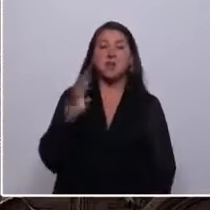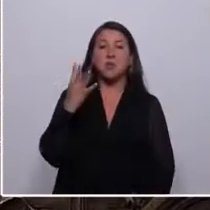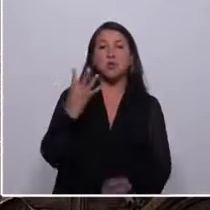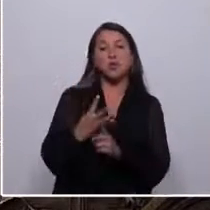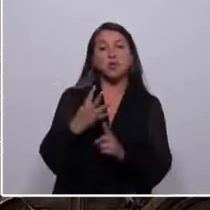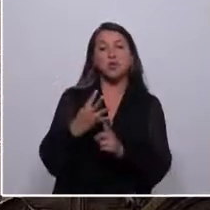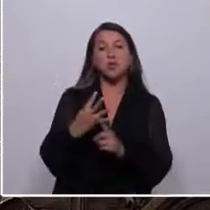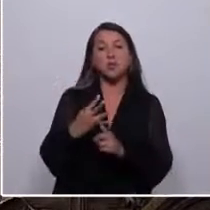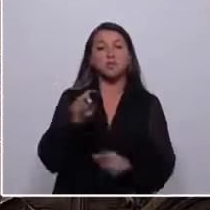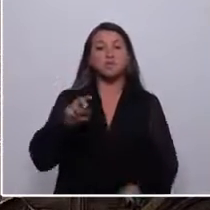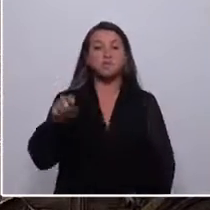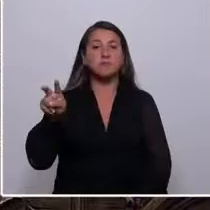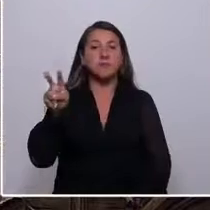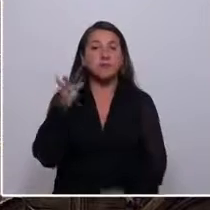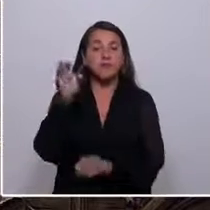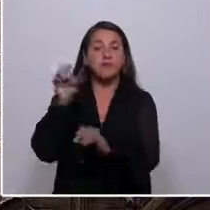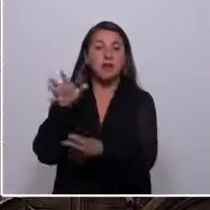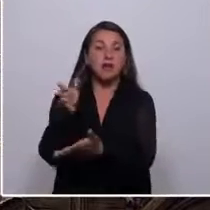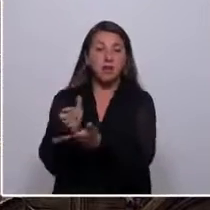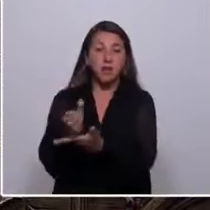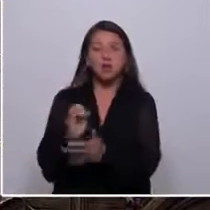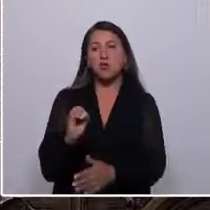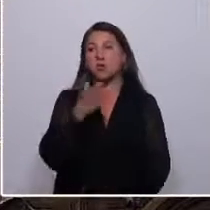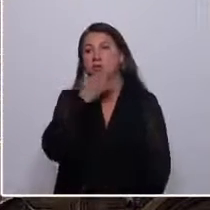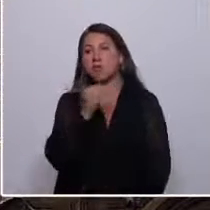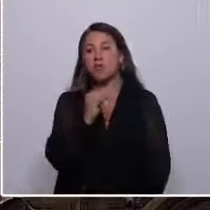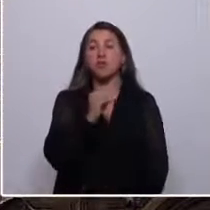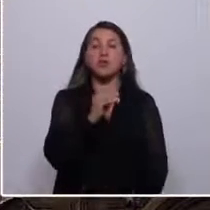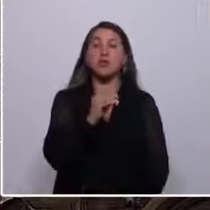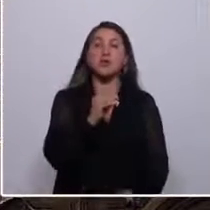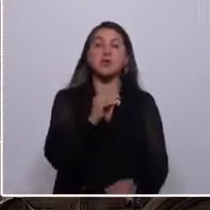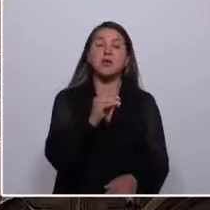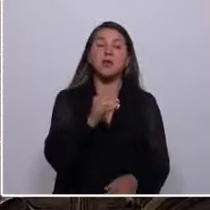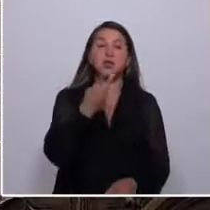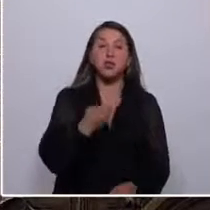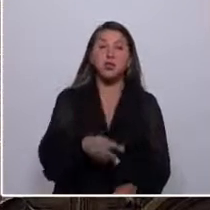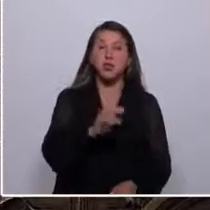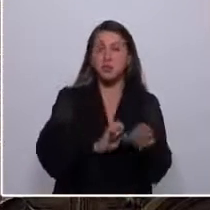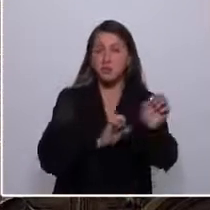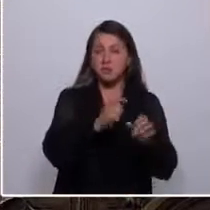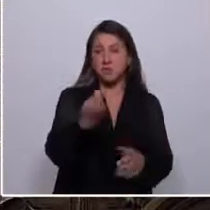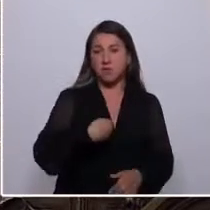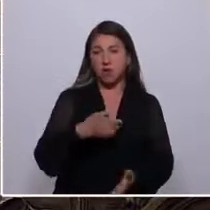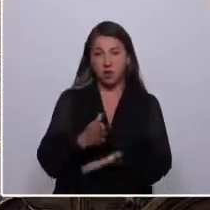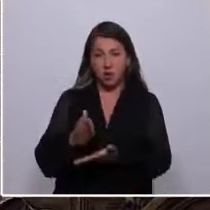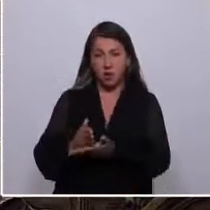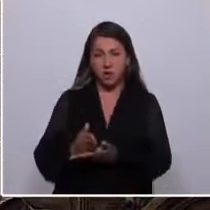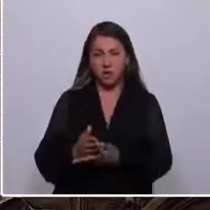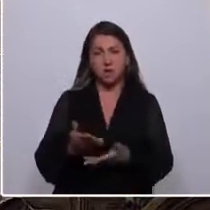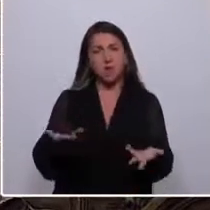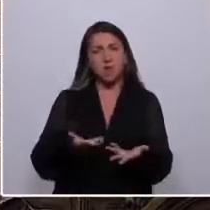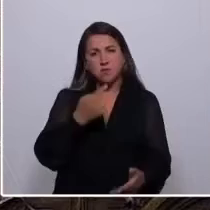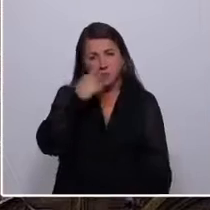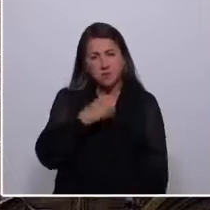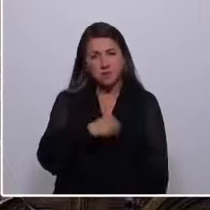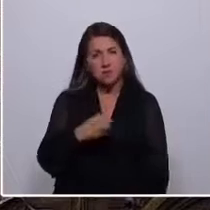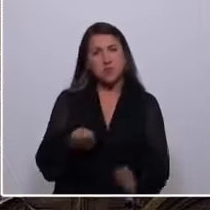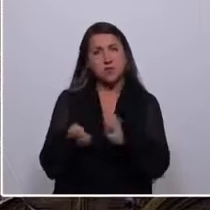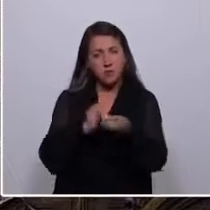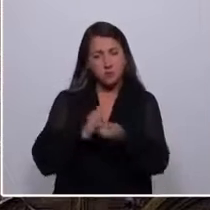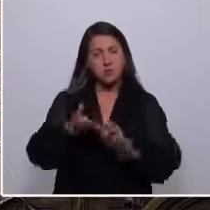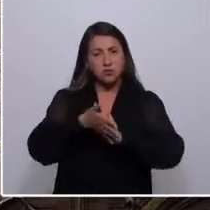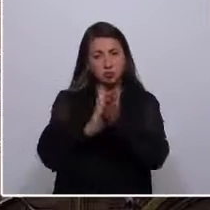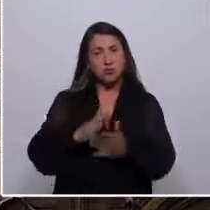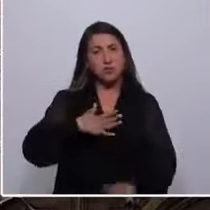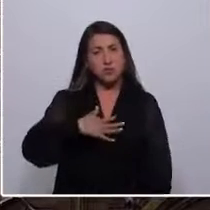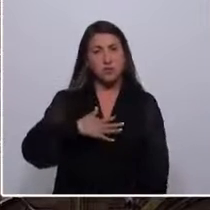llegar a su colegio, o qué bueno mi patrón que me pagó las cotizaciones previsionales. ¿Cómo no estar triste y cómo no querer cambiarlo todo? Nos